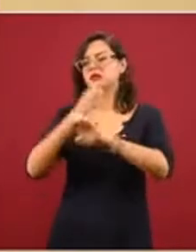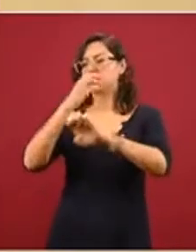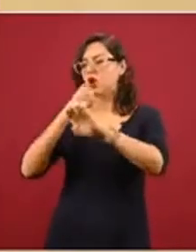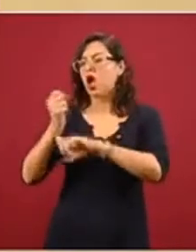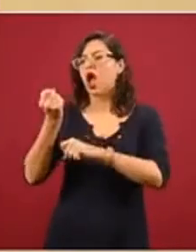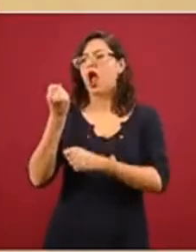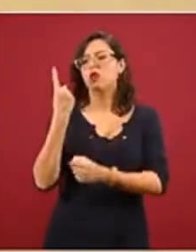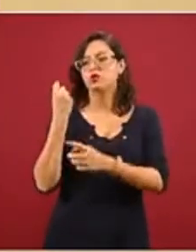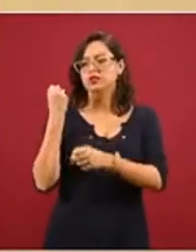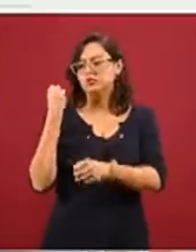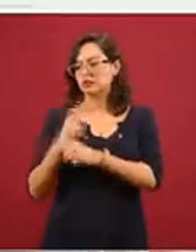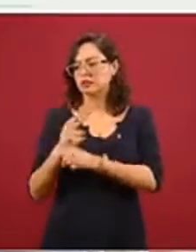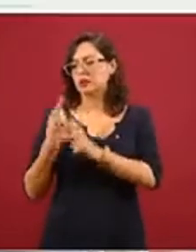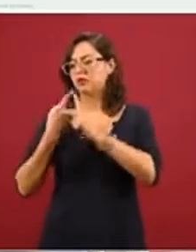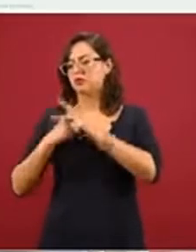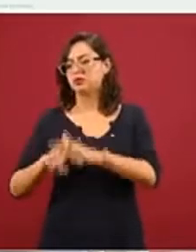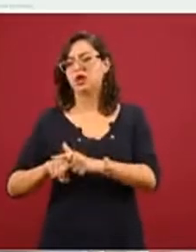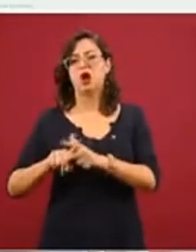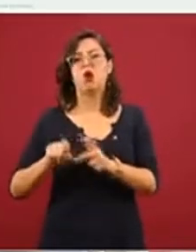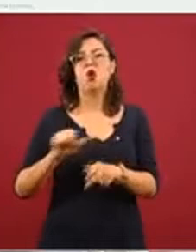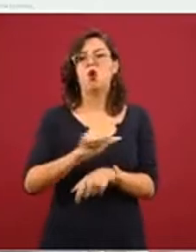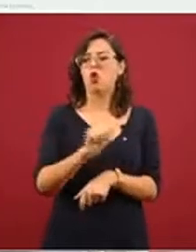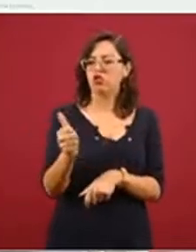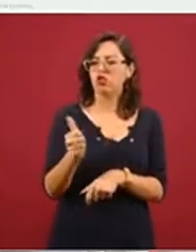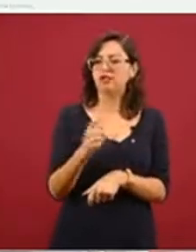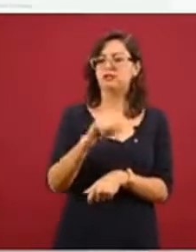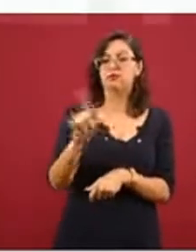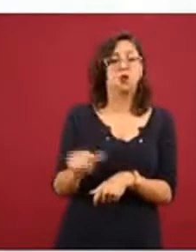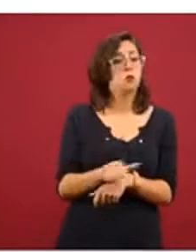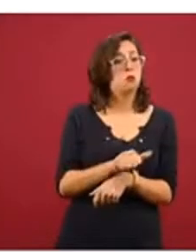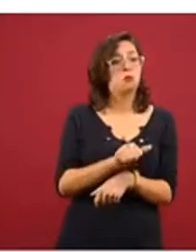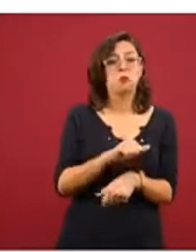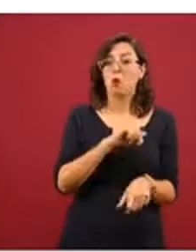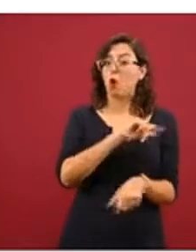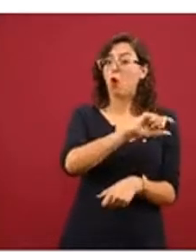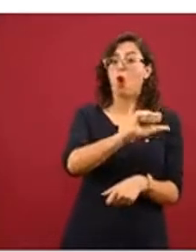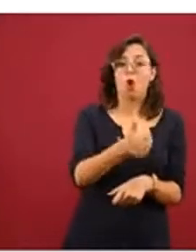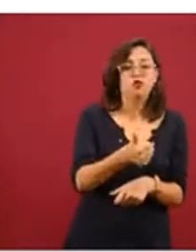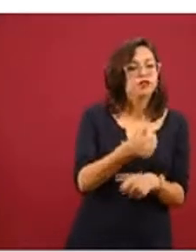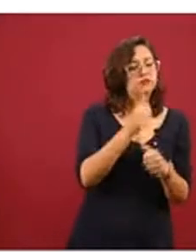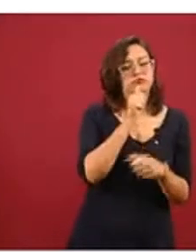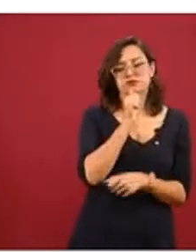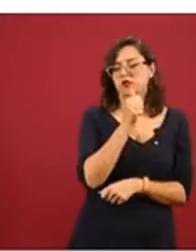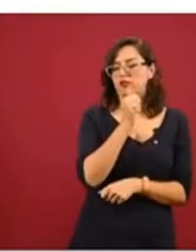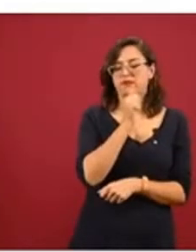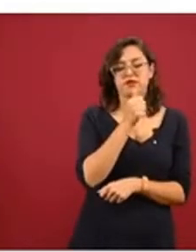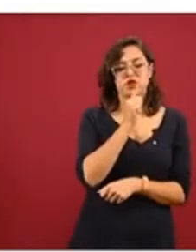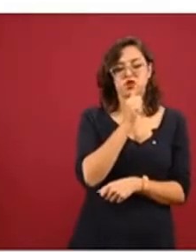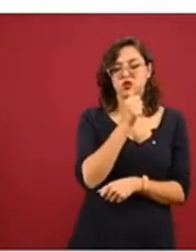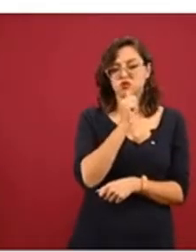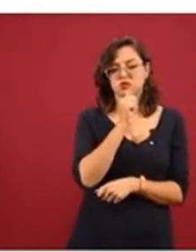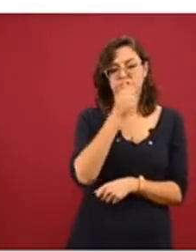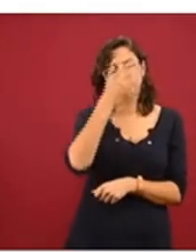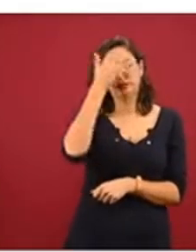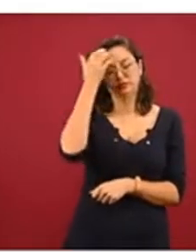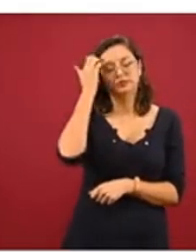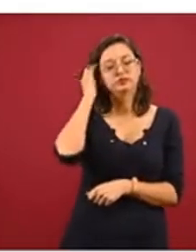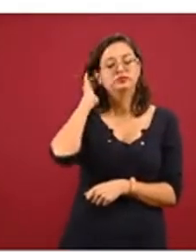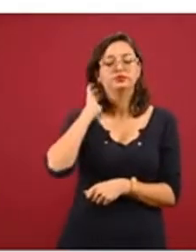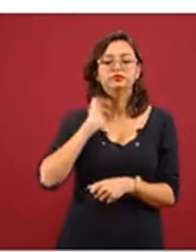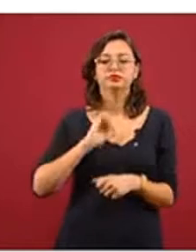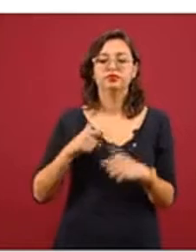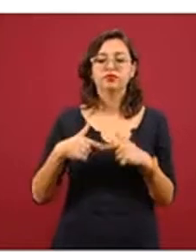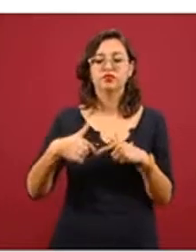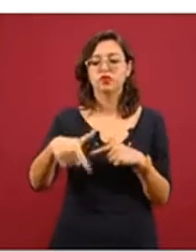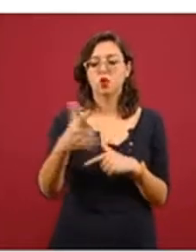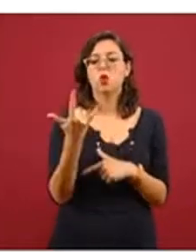iniciaron antes, algunas iniciaron después y algunas estarán llegando a sus curvas, a sus picos epidémicos todavía durante el mes